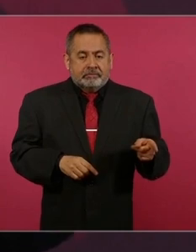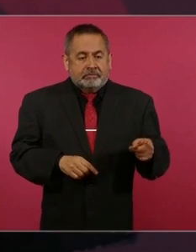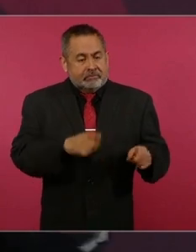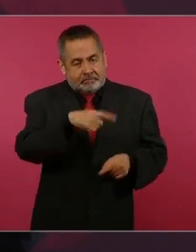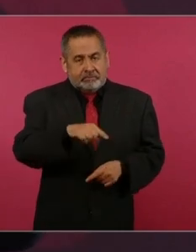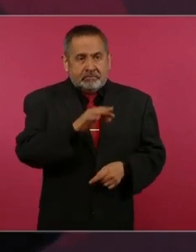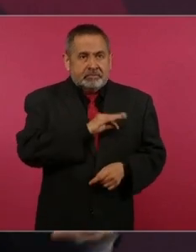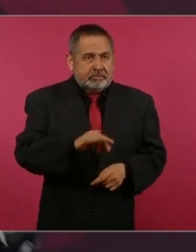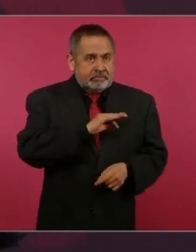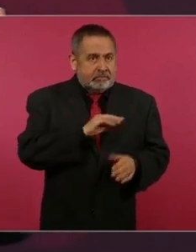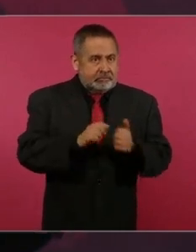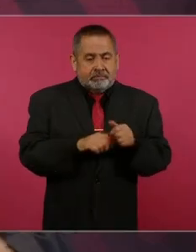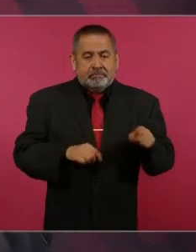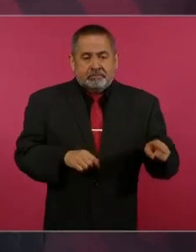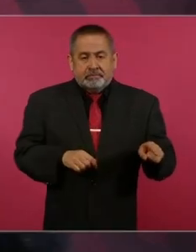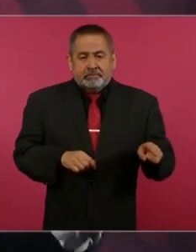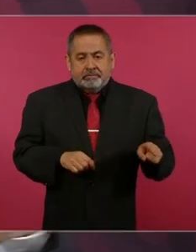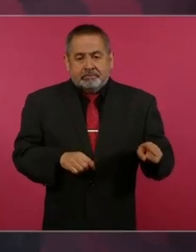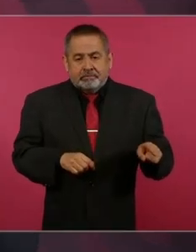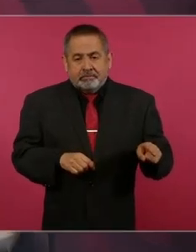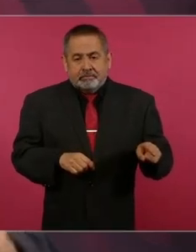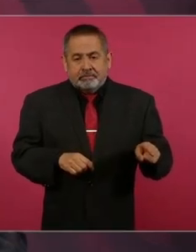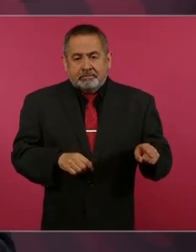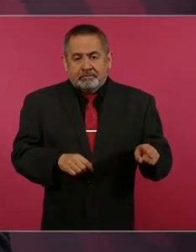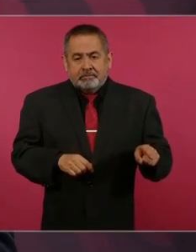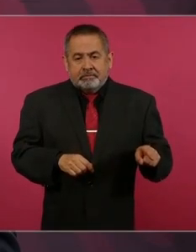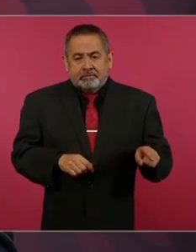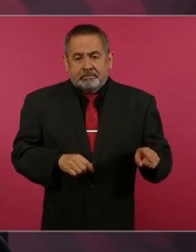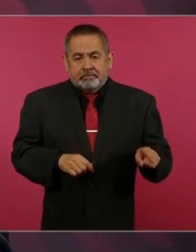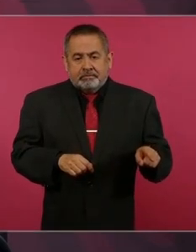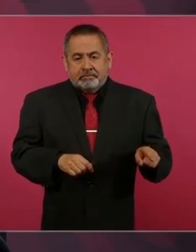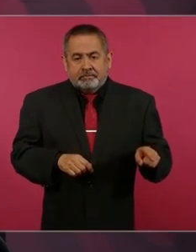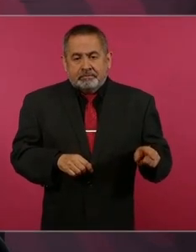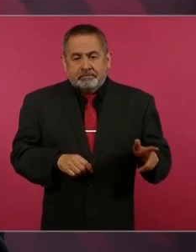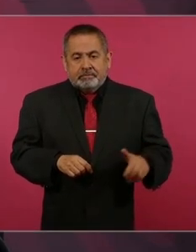podían, con los medios, hacer una